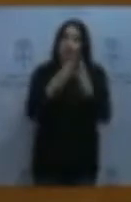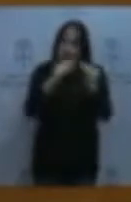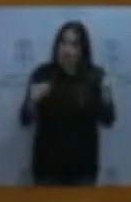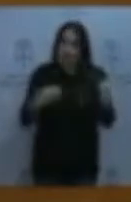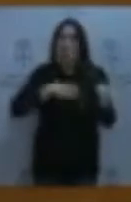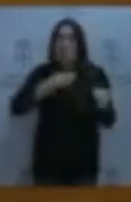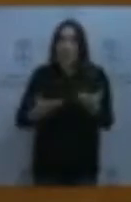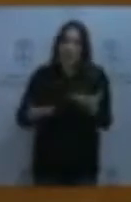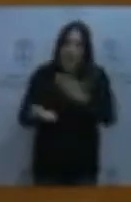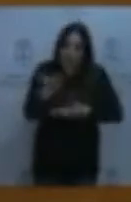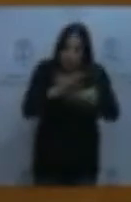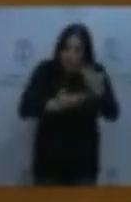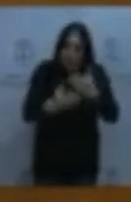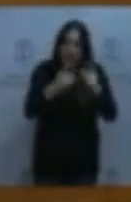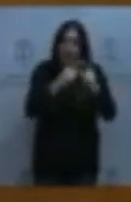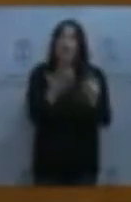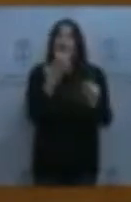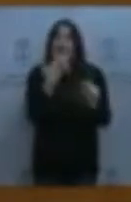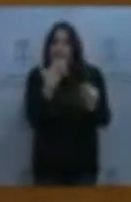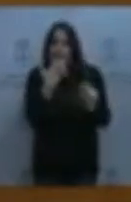Asturias en el marco de un contrato programa.